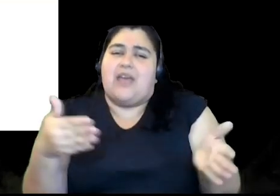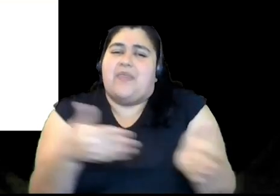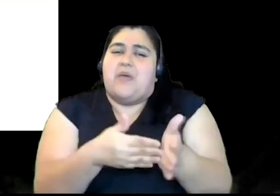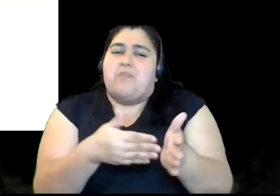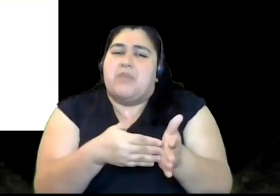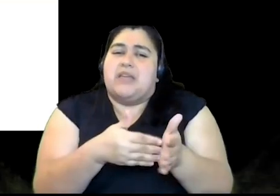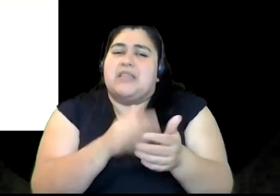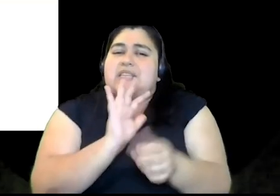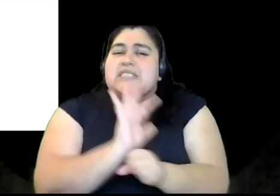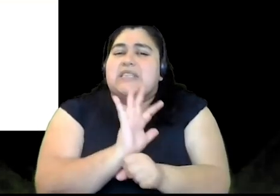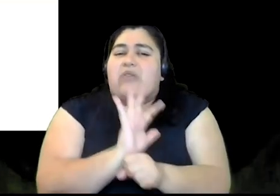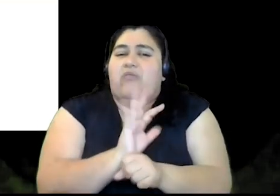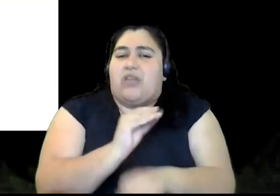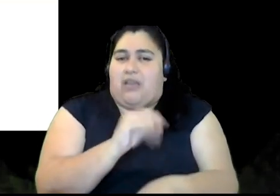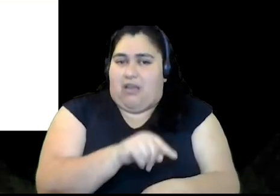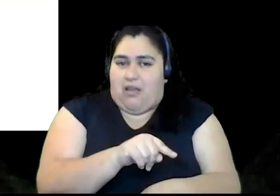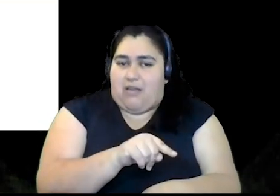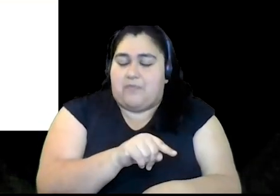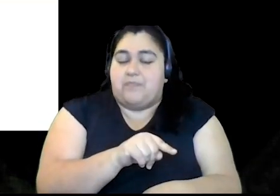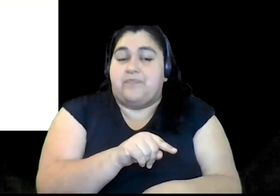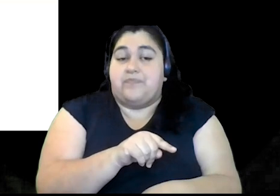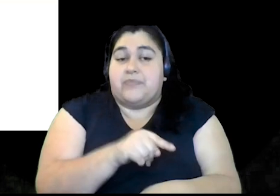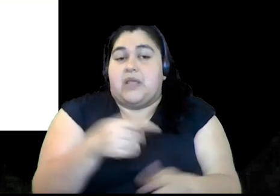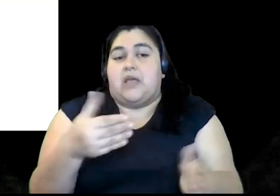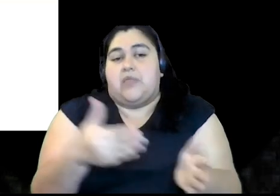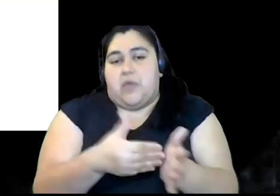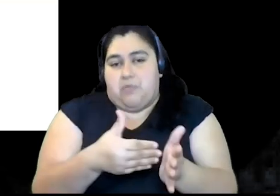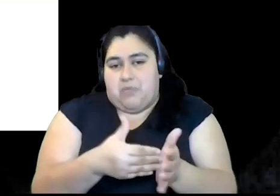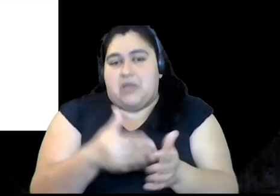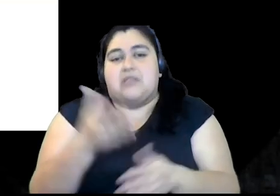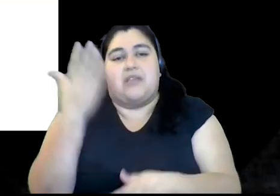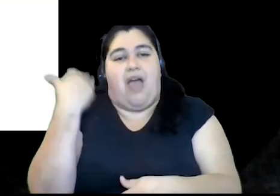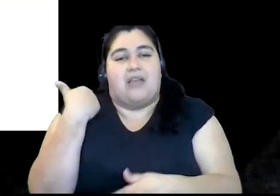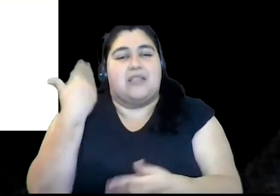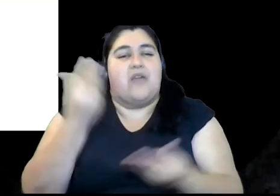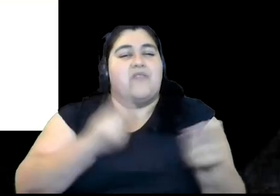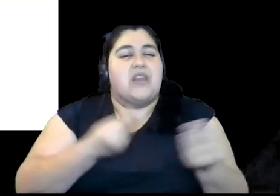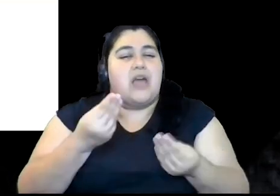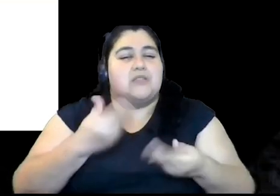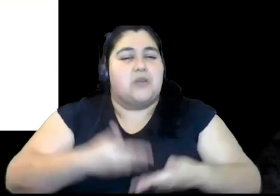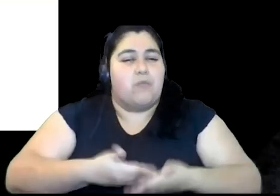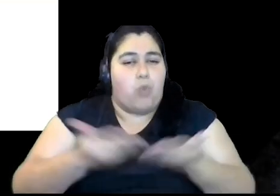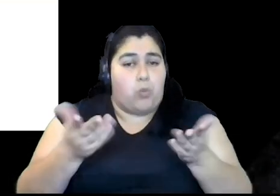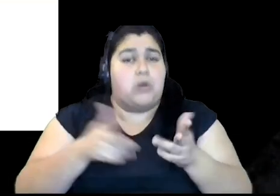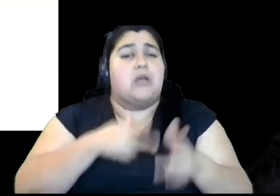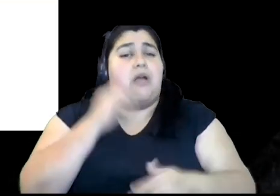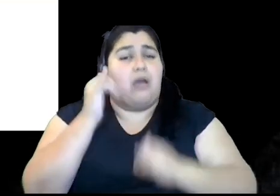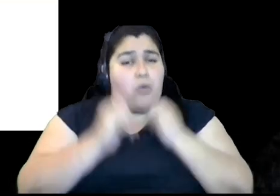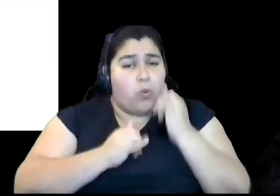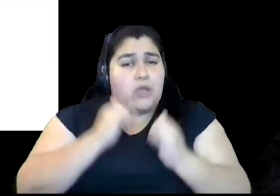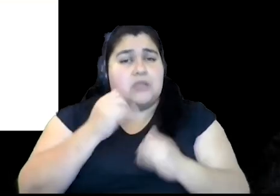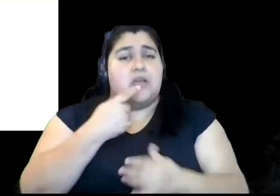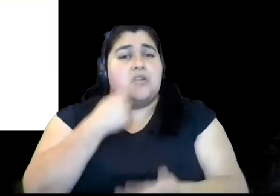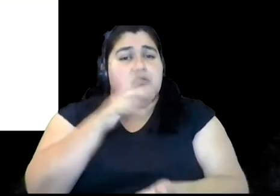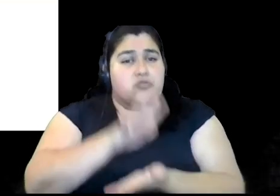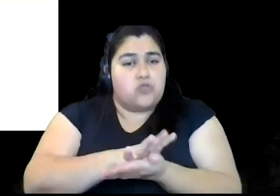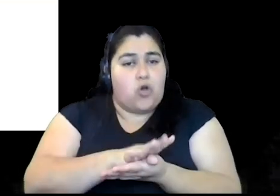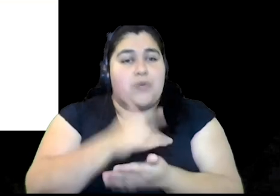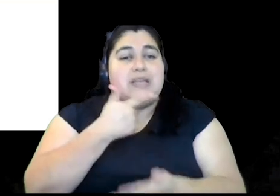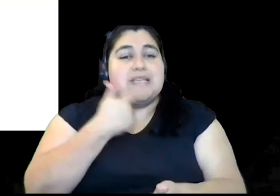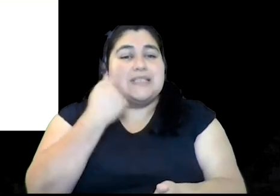significación económica y de acuerdo al maestro Villegas en Finanzas Públicas, él define a la